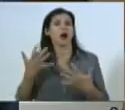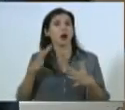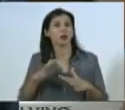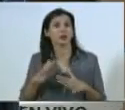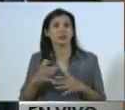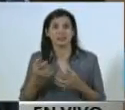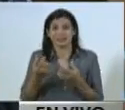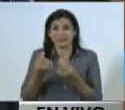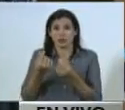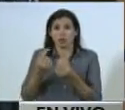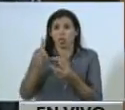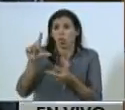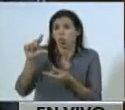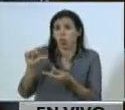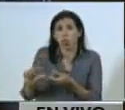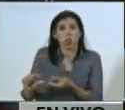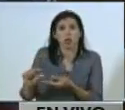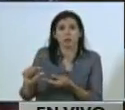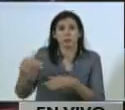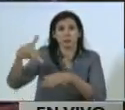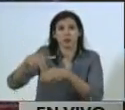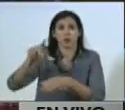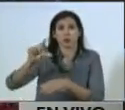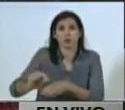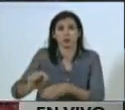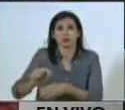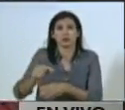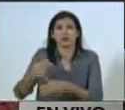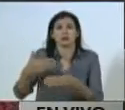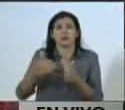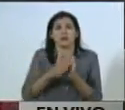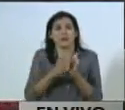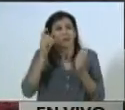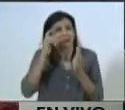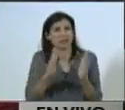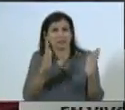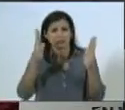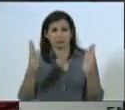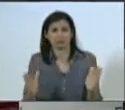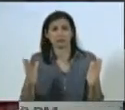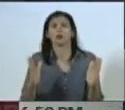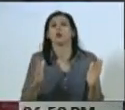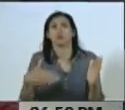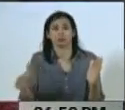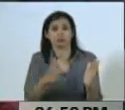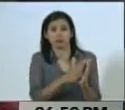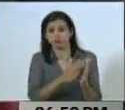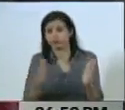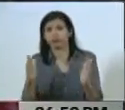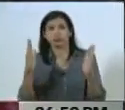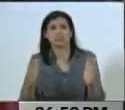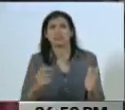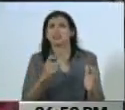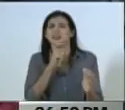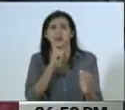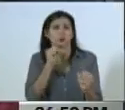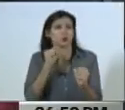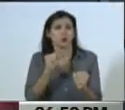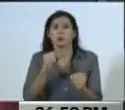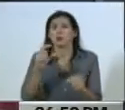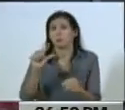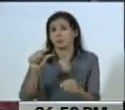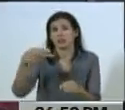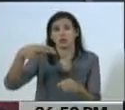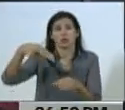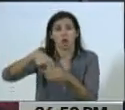ingreso petrolero acaecido durante este duro ciclo que hemos vivido, usted ha podido preservar la